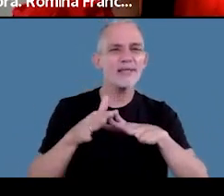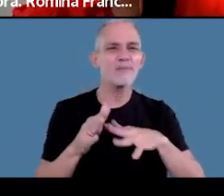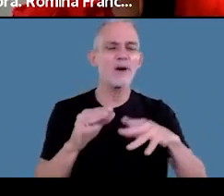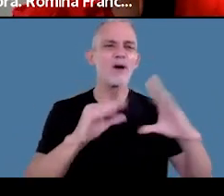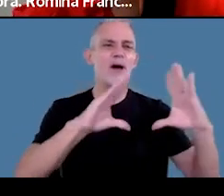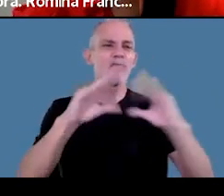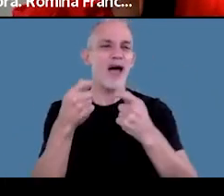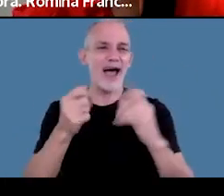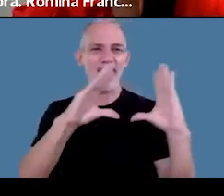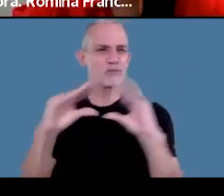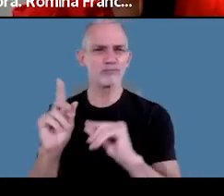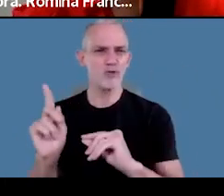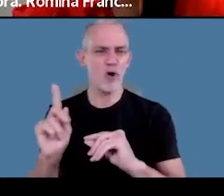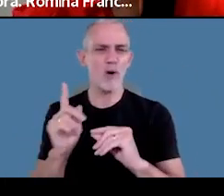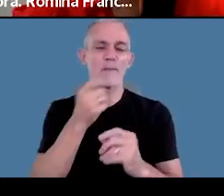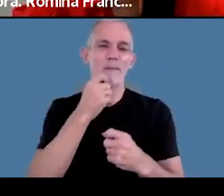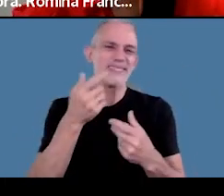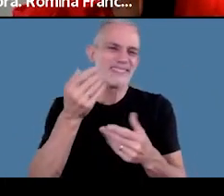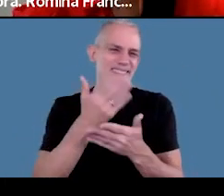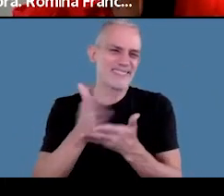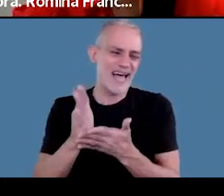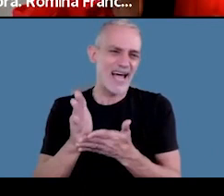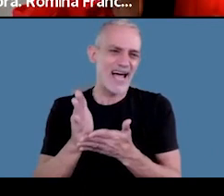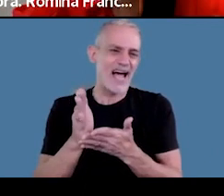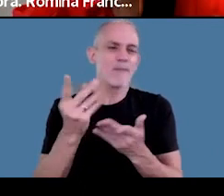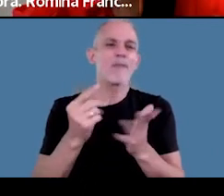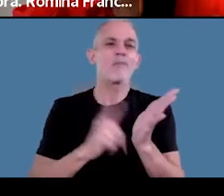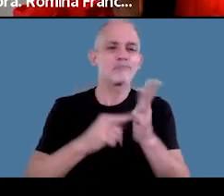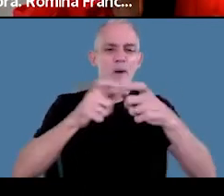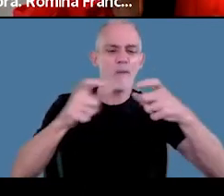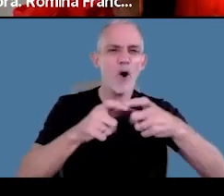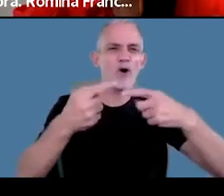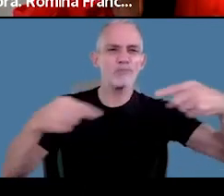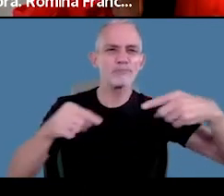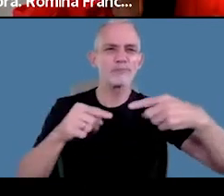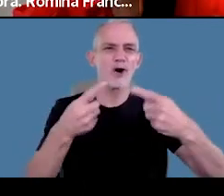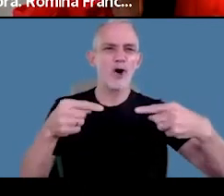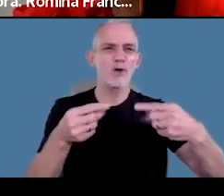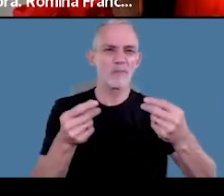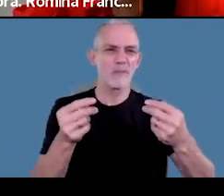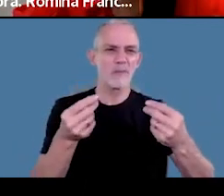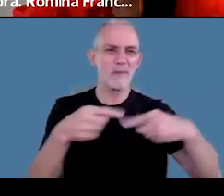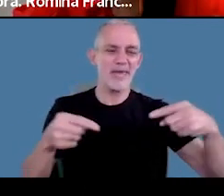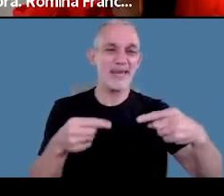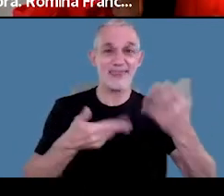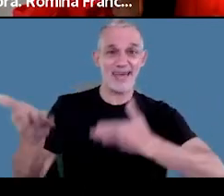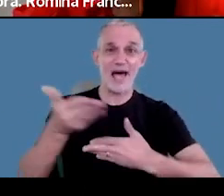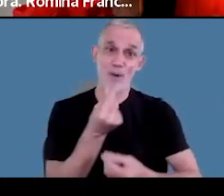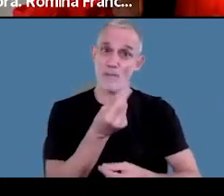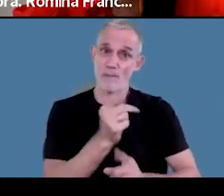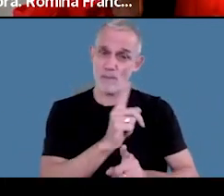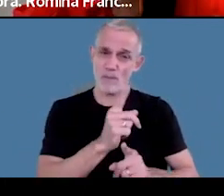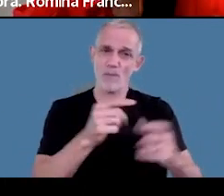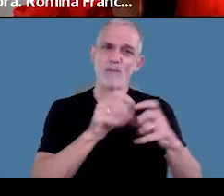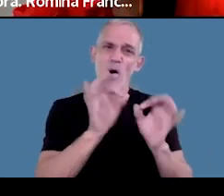Estamos exceptuando acá lo que son los títulos, valores y los bienes de cambio. Son bienes no monetarios, también